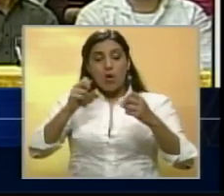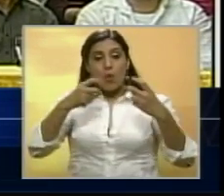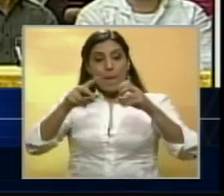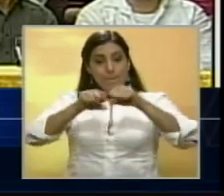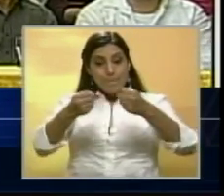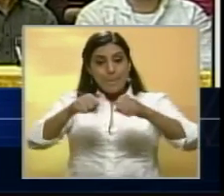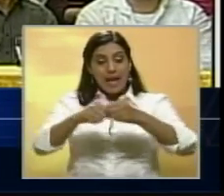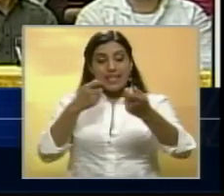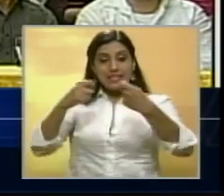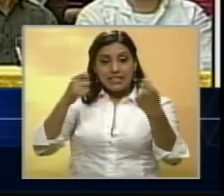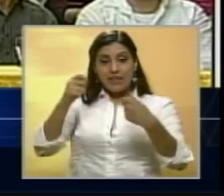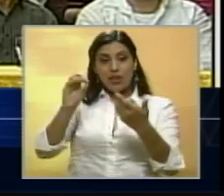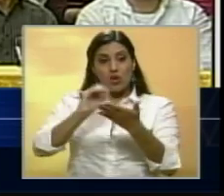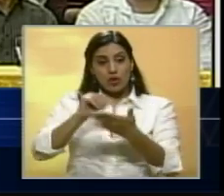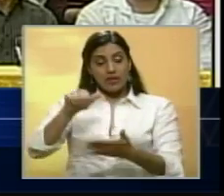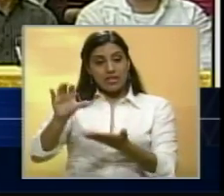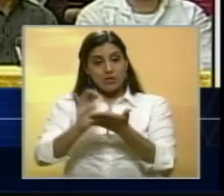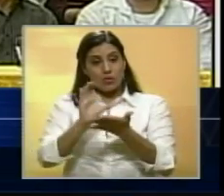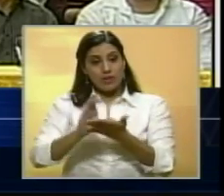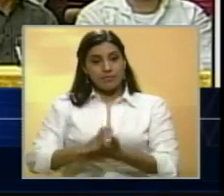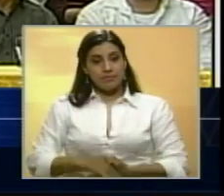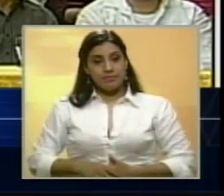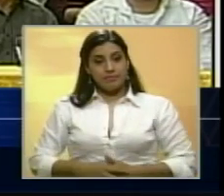panes que tienen que producirse aquí en la ciudad.